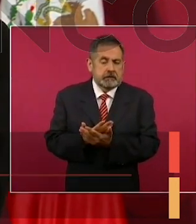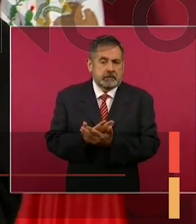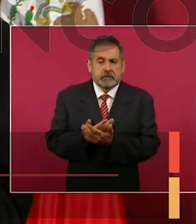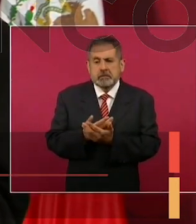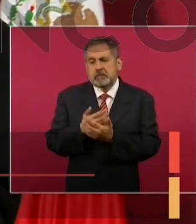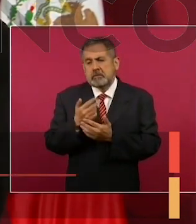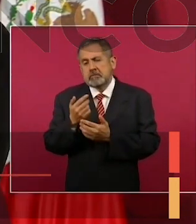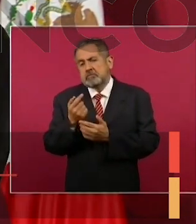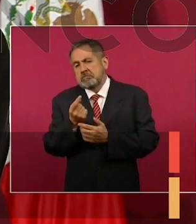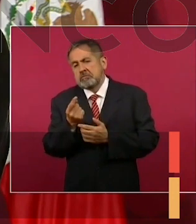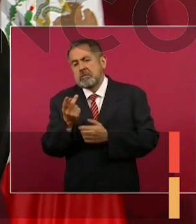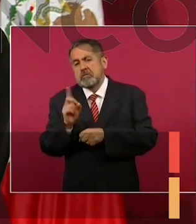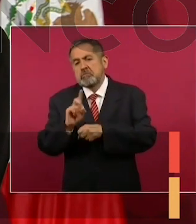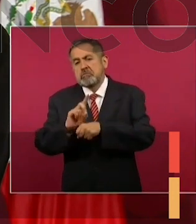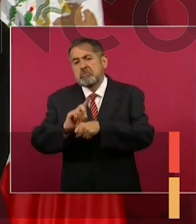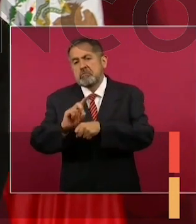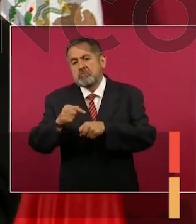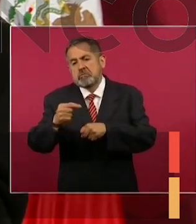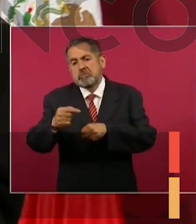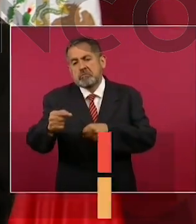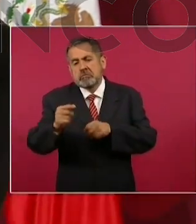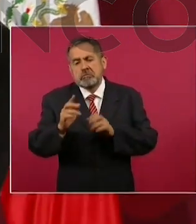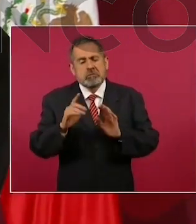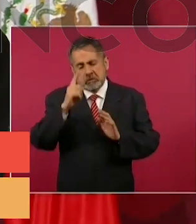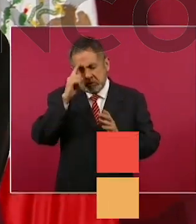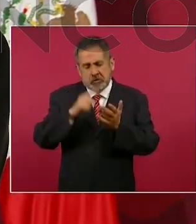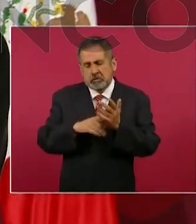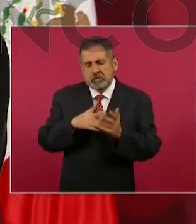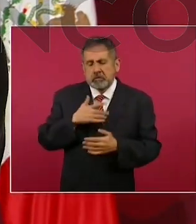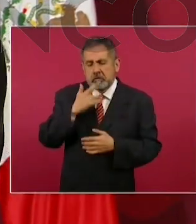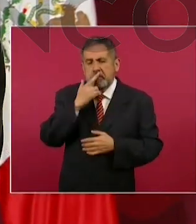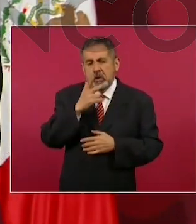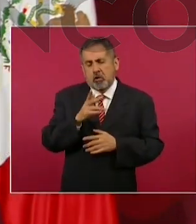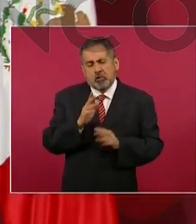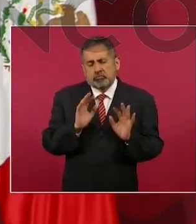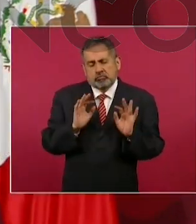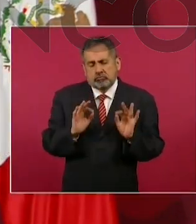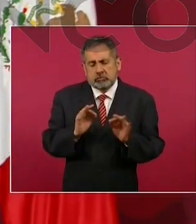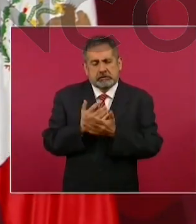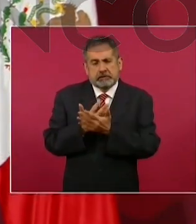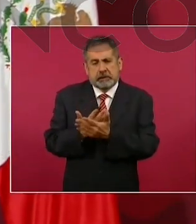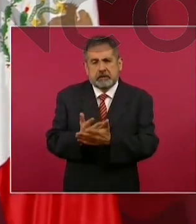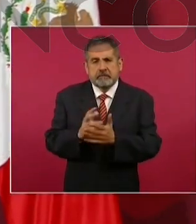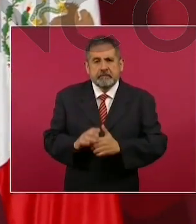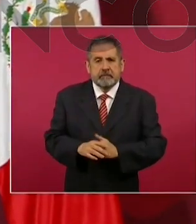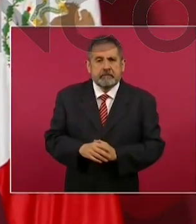unos días, creo que es lo más adecuado.